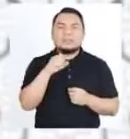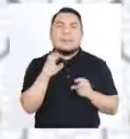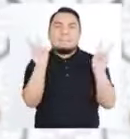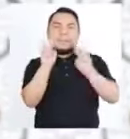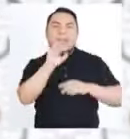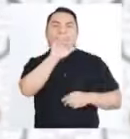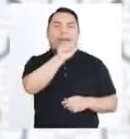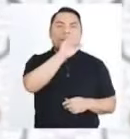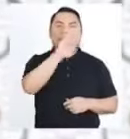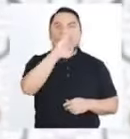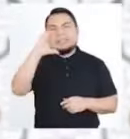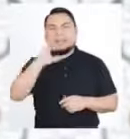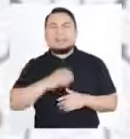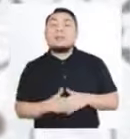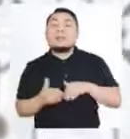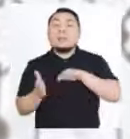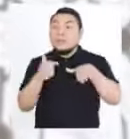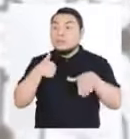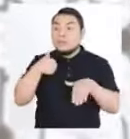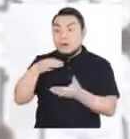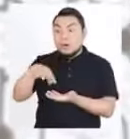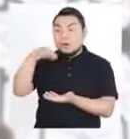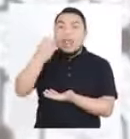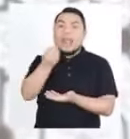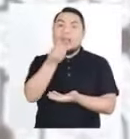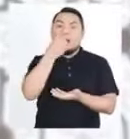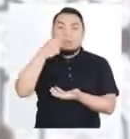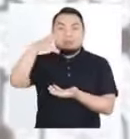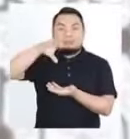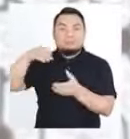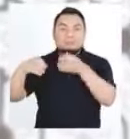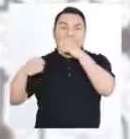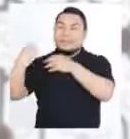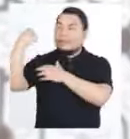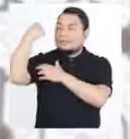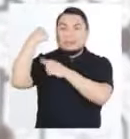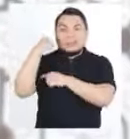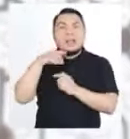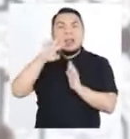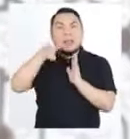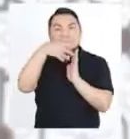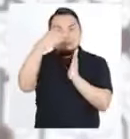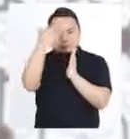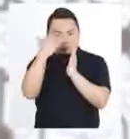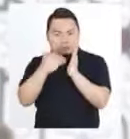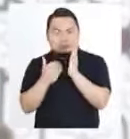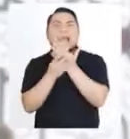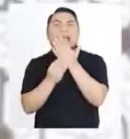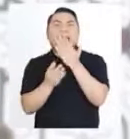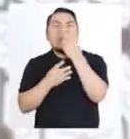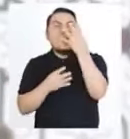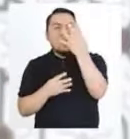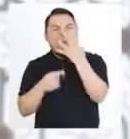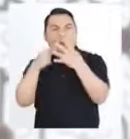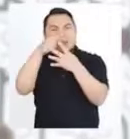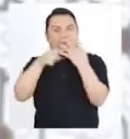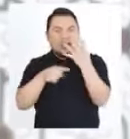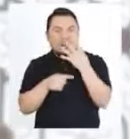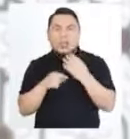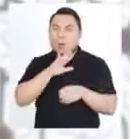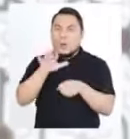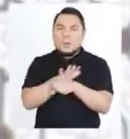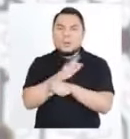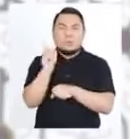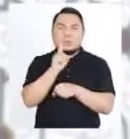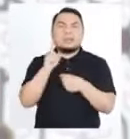A, C y D. Y yo encontré avena. En la etiqueta se muestran 4 tipos de grasas, pero no